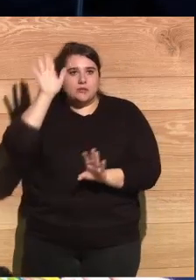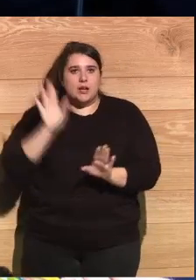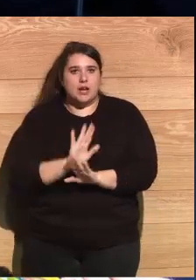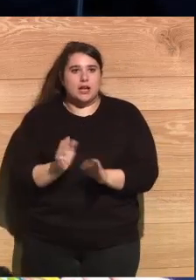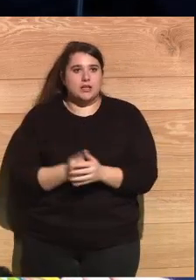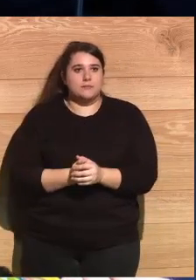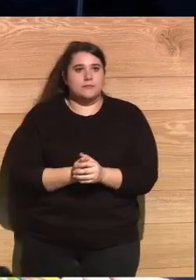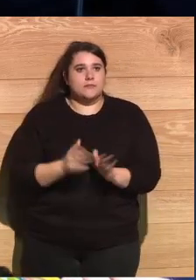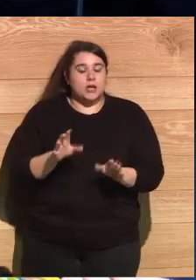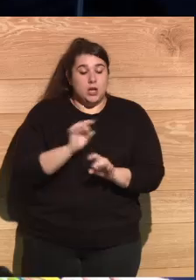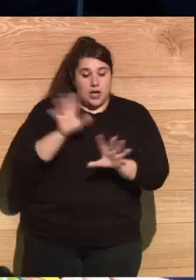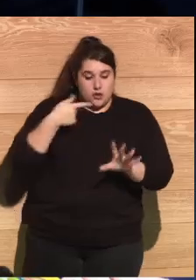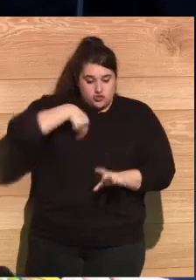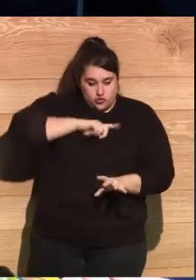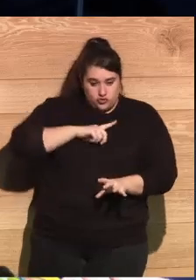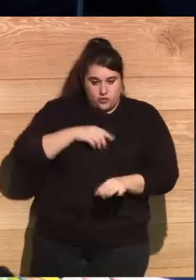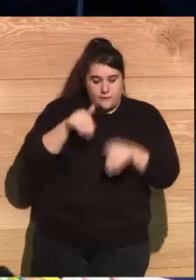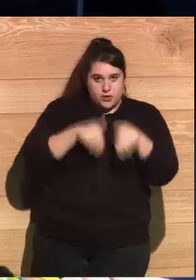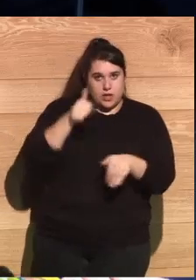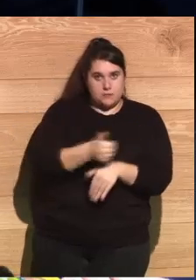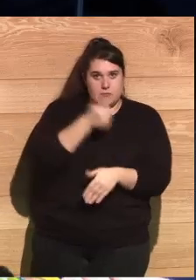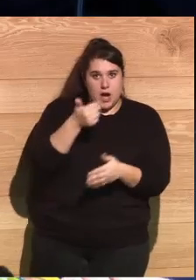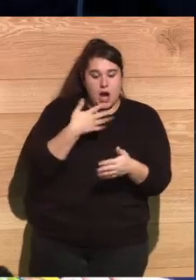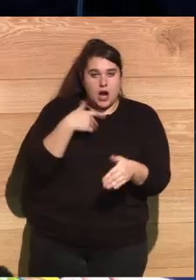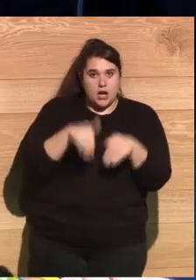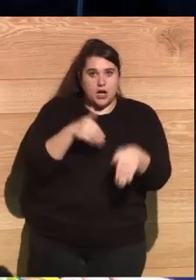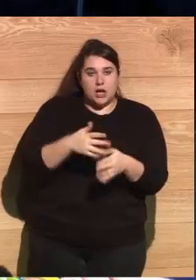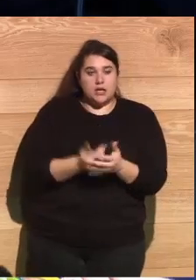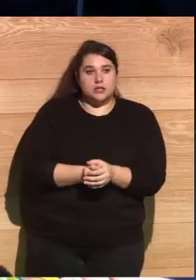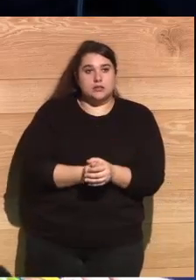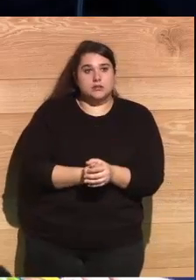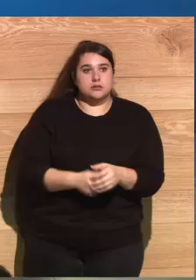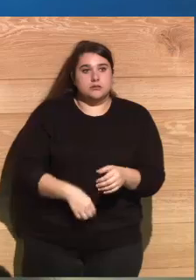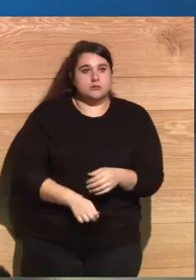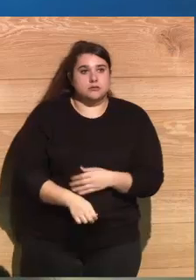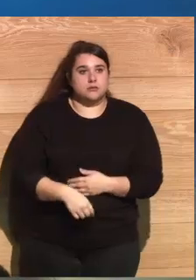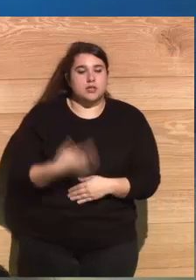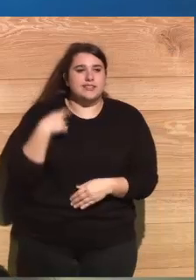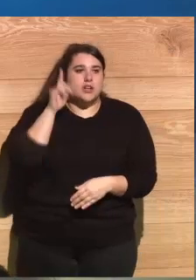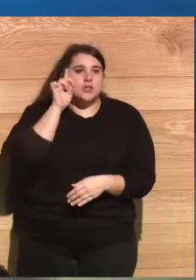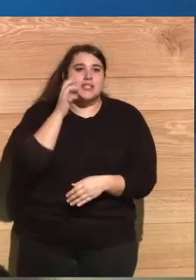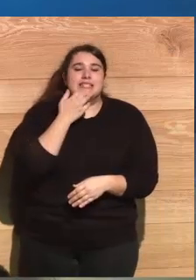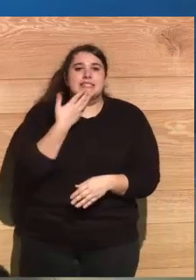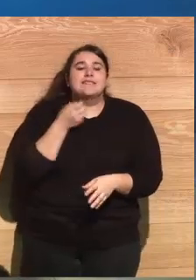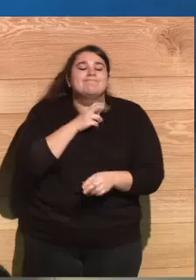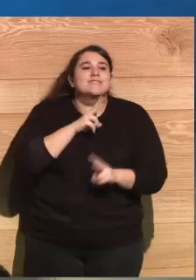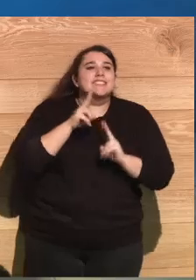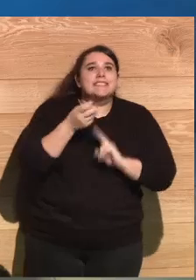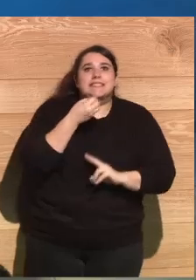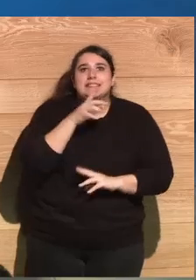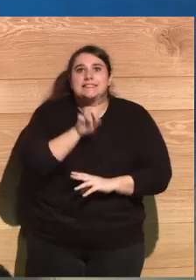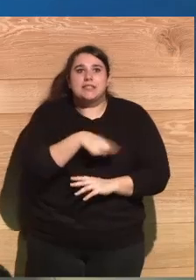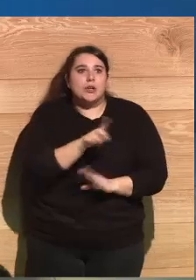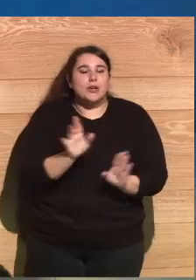más votantes que nosotros, con esa sensación de que lo sabemos todo, ¿no? No sé si te he resuelto algo. Sí, no sé si...